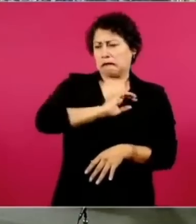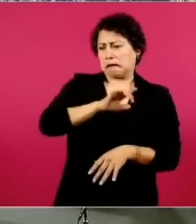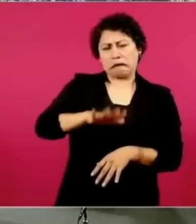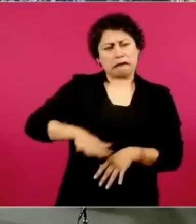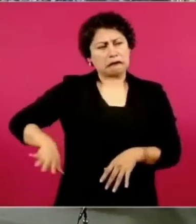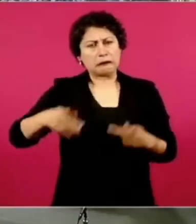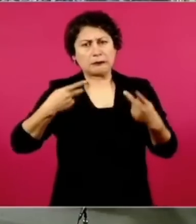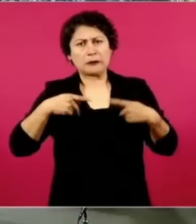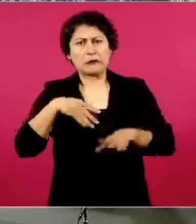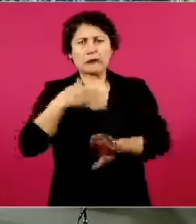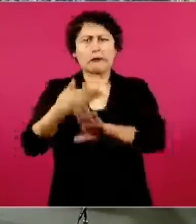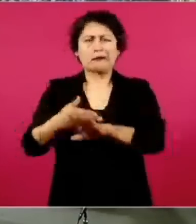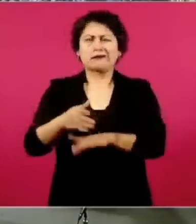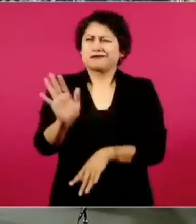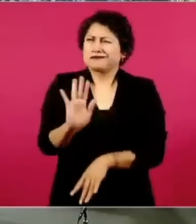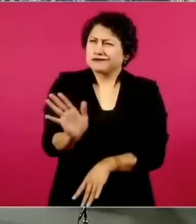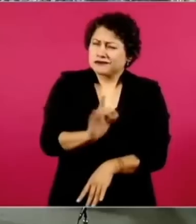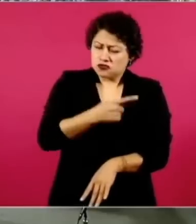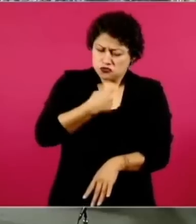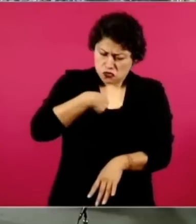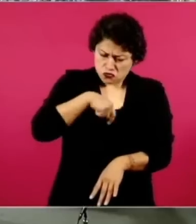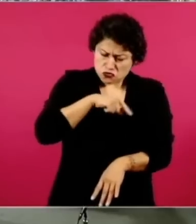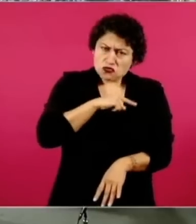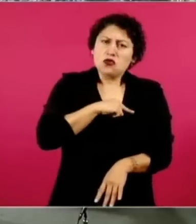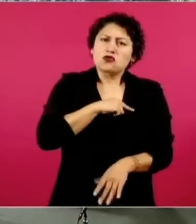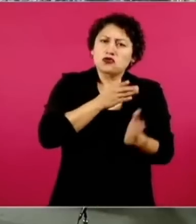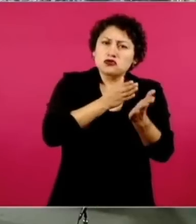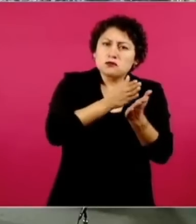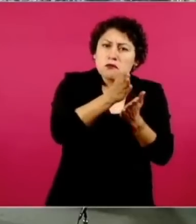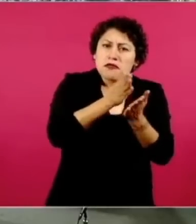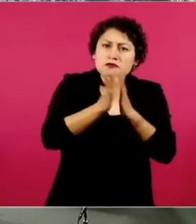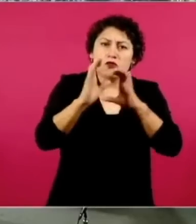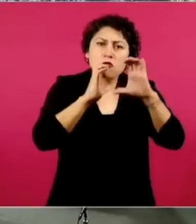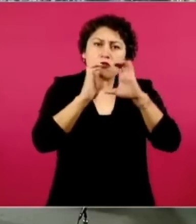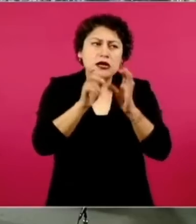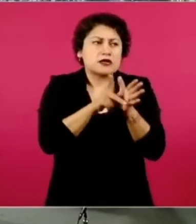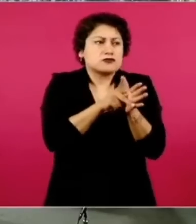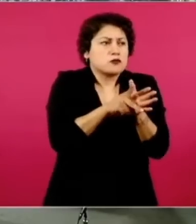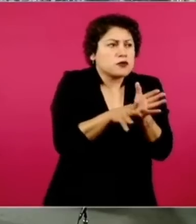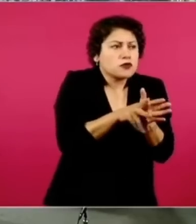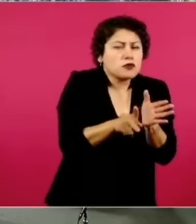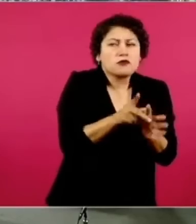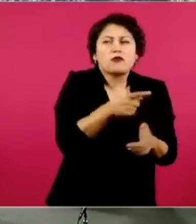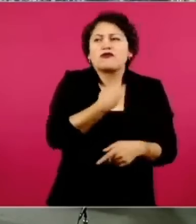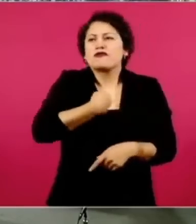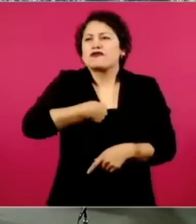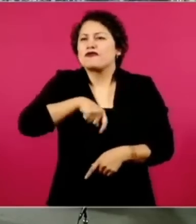y de los estados, y nosotros manejamos